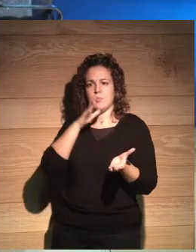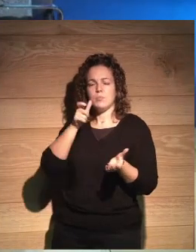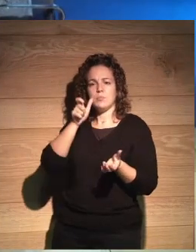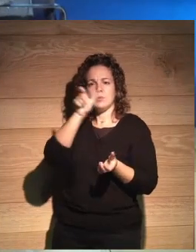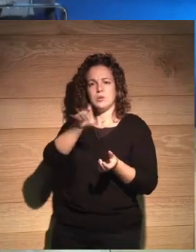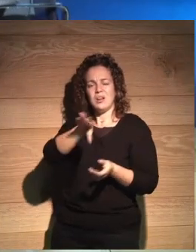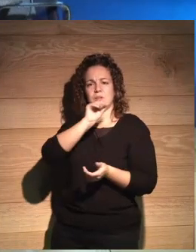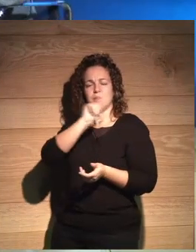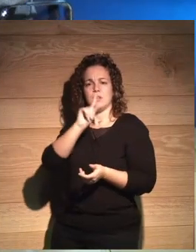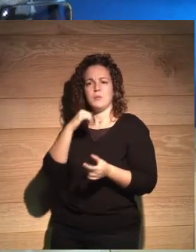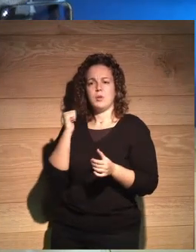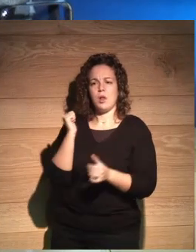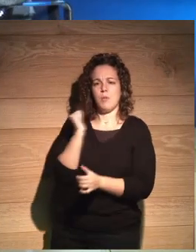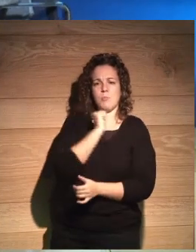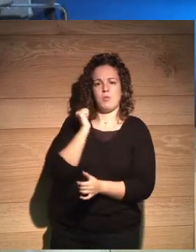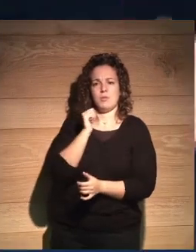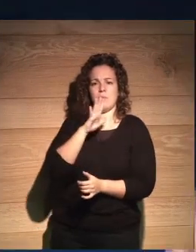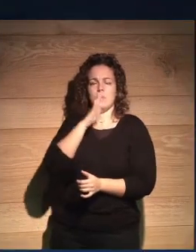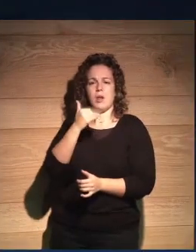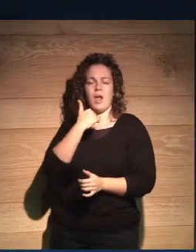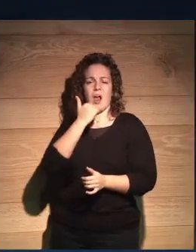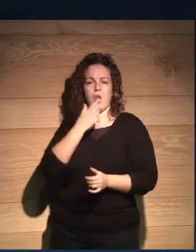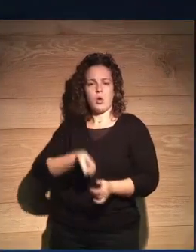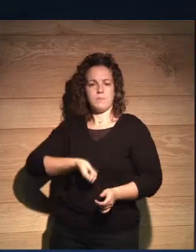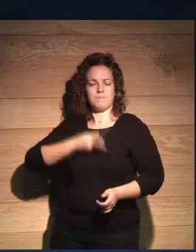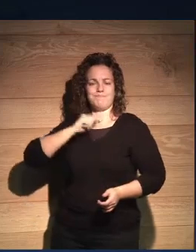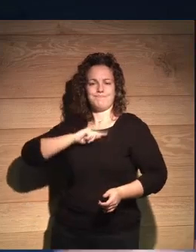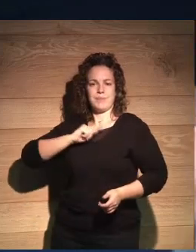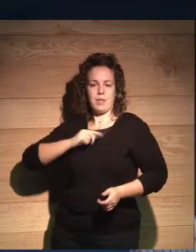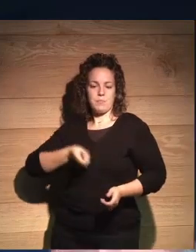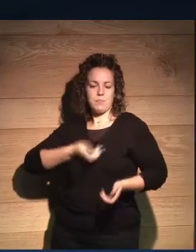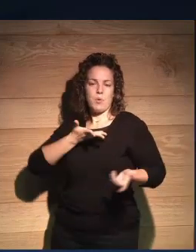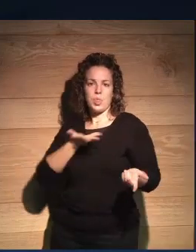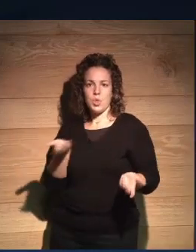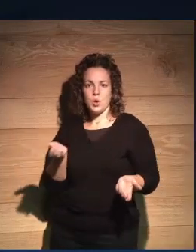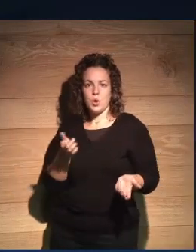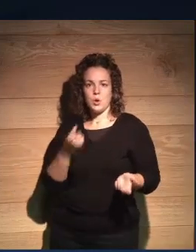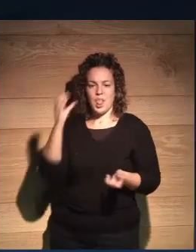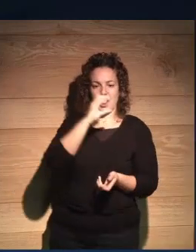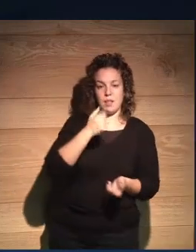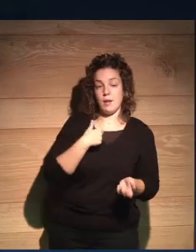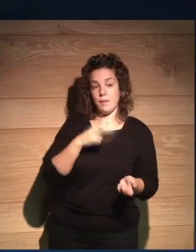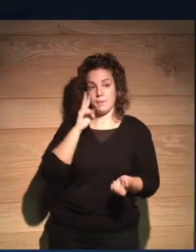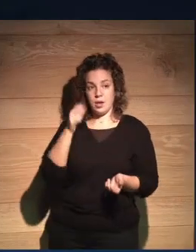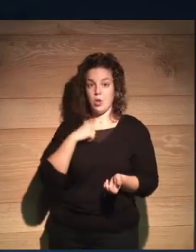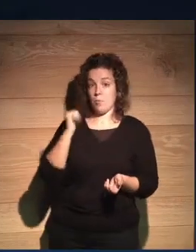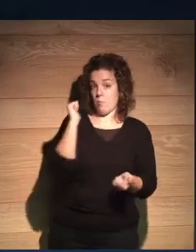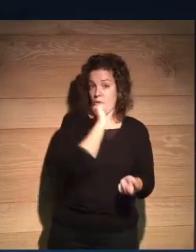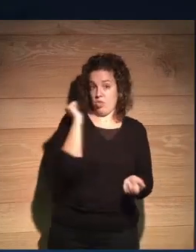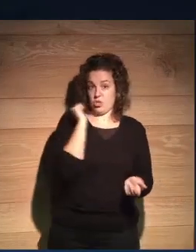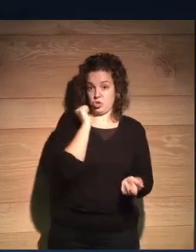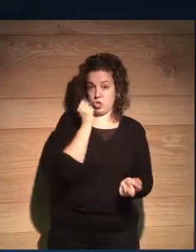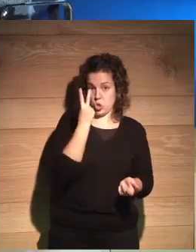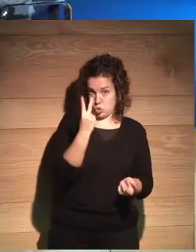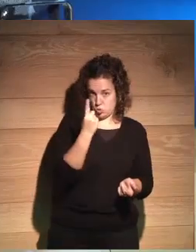procesiones con...? Sí, un ámbito que es más irracional, emocional, puramente, con uno más científico. Yo salgo en las procesiones, salgo